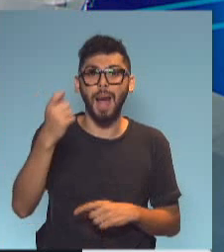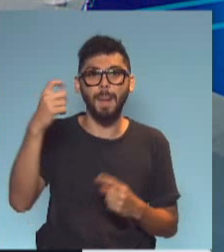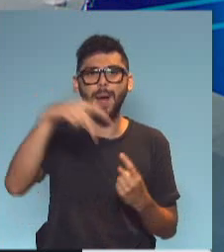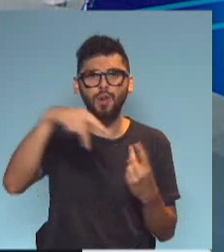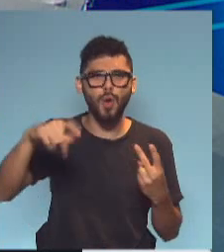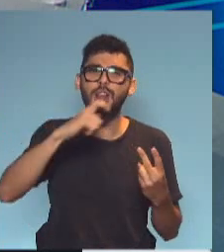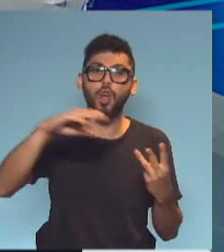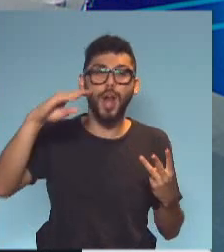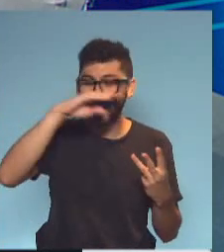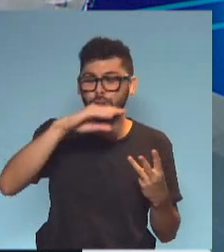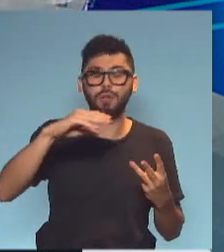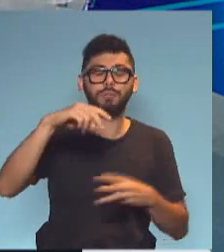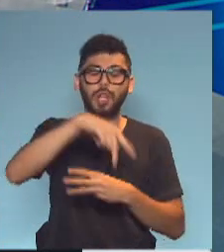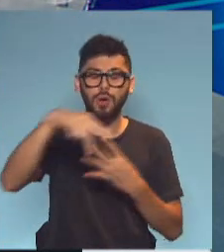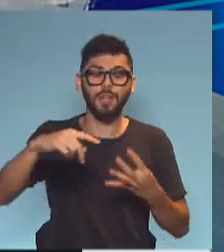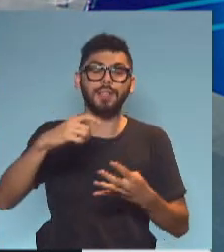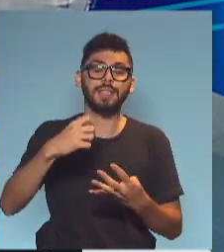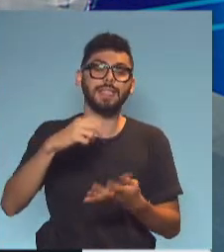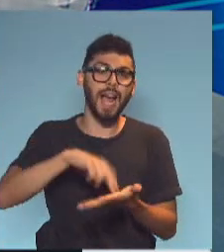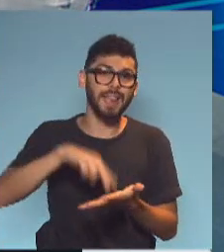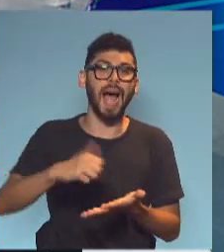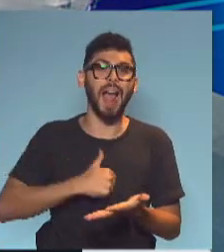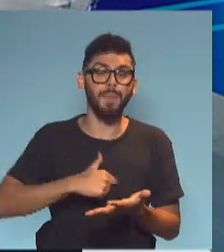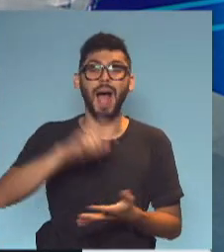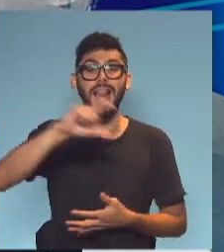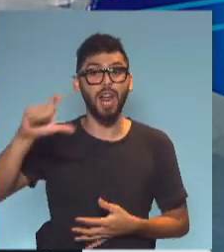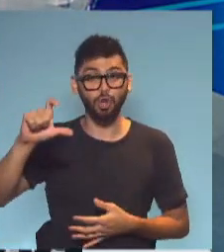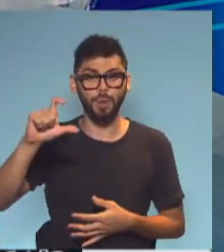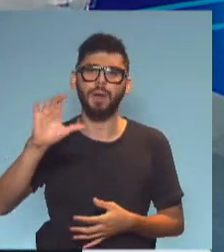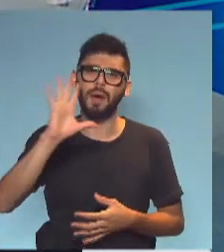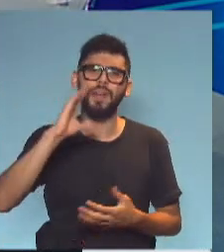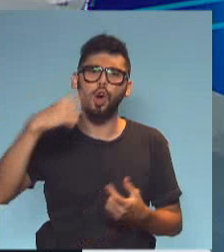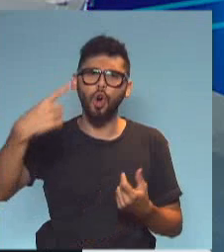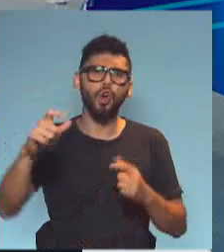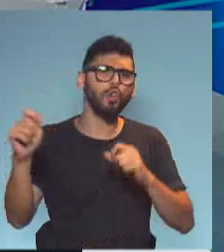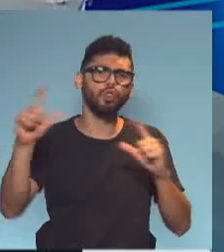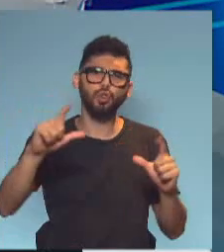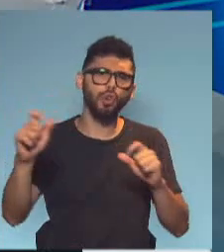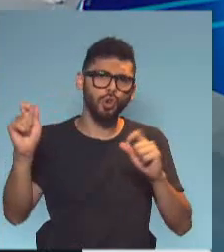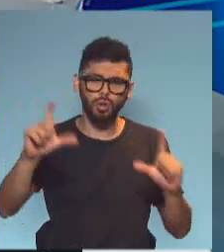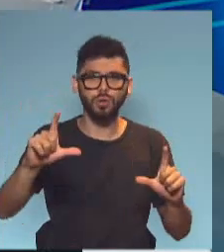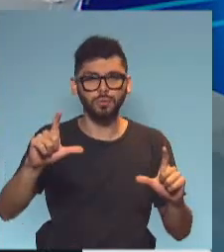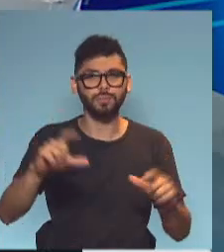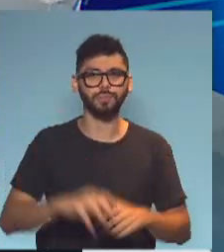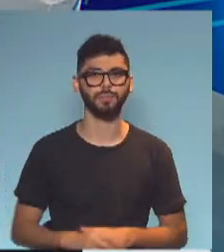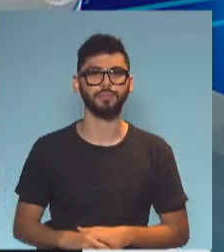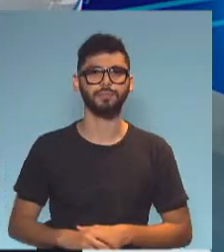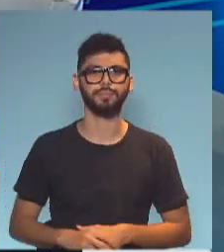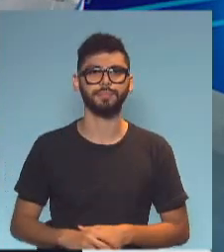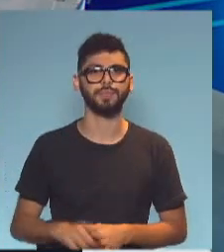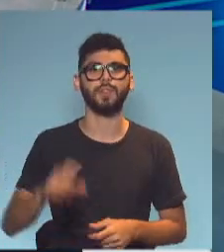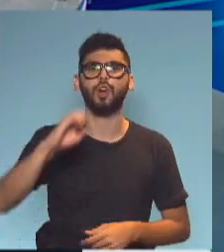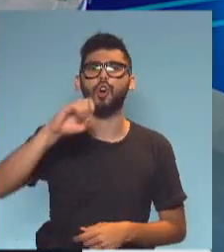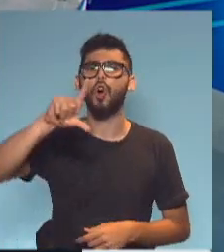Río Negro, Santa Cruz, Jujuy, Salta, Catamarca y La Rioja. A ver, vamos pasando, a ver qué más tenemos como para ir viendo qué es lo que sucede.